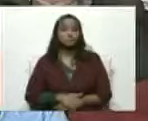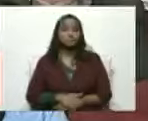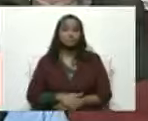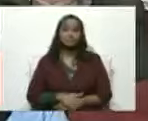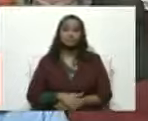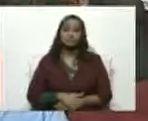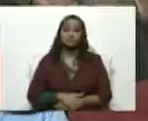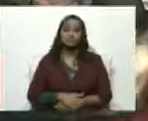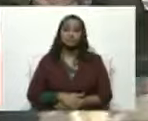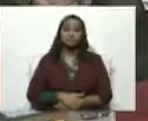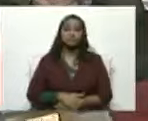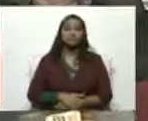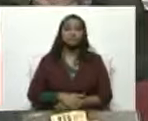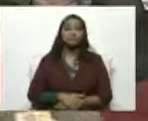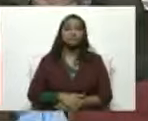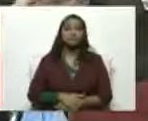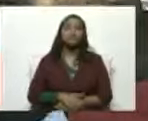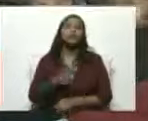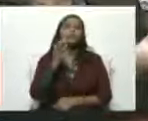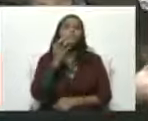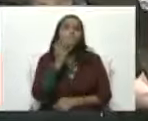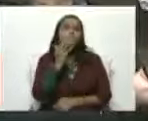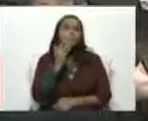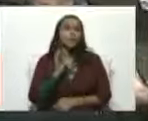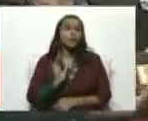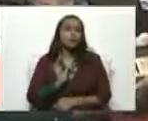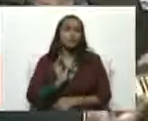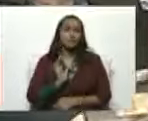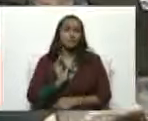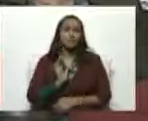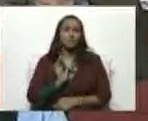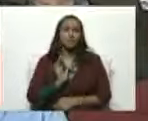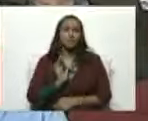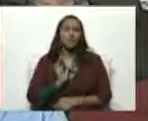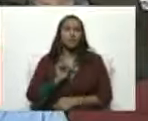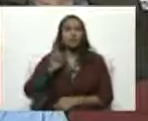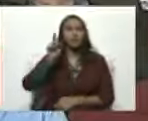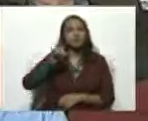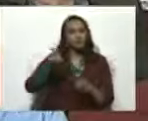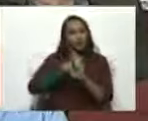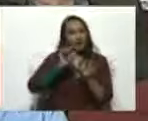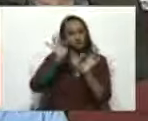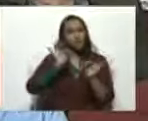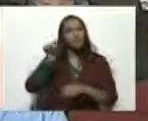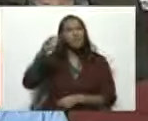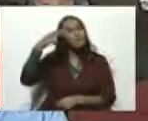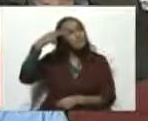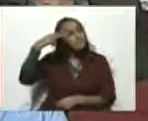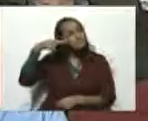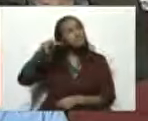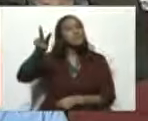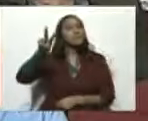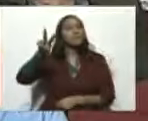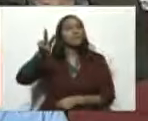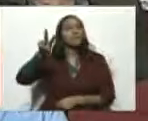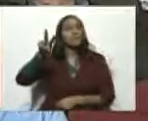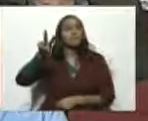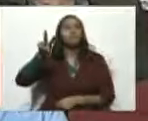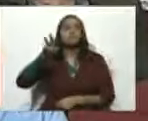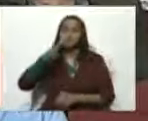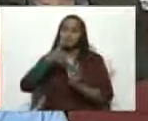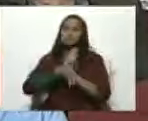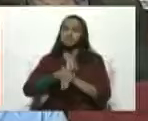decía, un ejemplo parecido a lo que ocurrió en México, porque ya lo dicen, la victoria del presidente Nicolás Maduro está